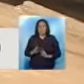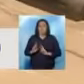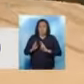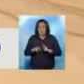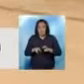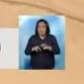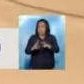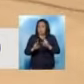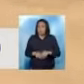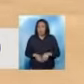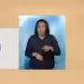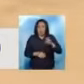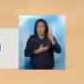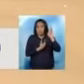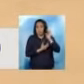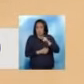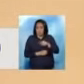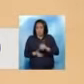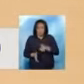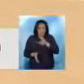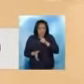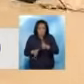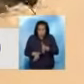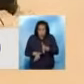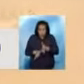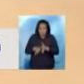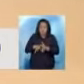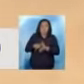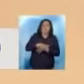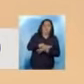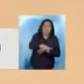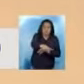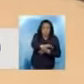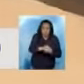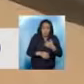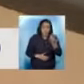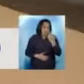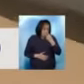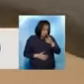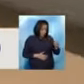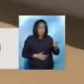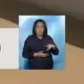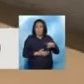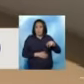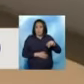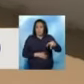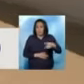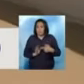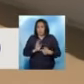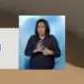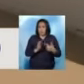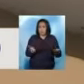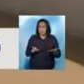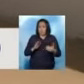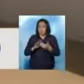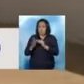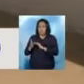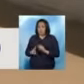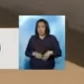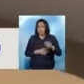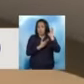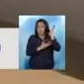ha incrementado su caudal y que se ha desbordado por toda esta zona. Vamos a caminar para mostrarte cómo está la ciudad de Piura, donde estábamos, se